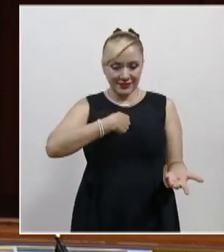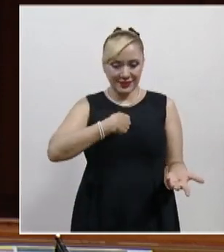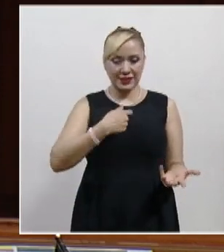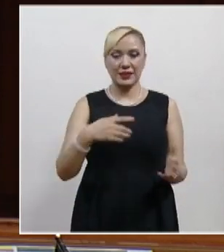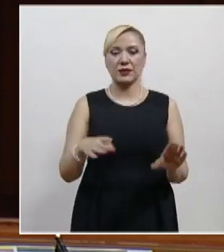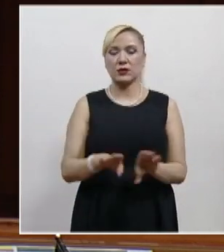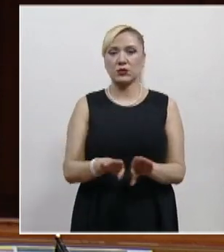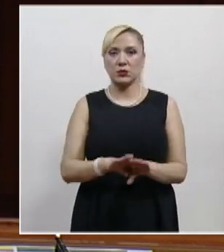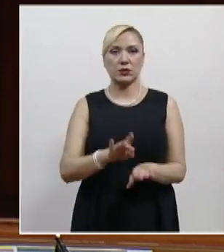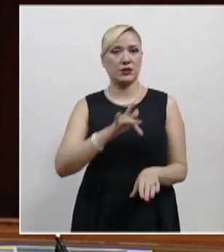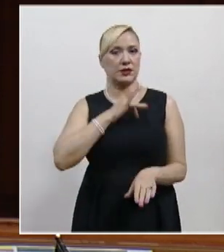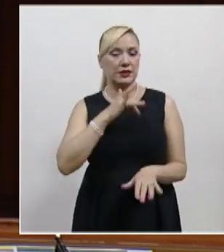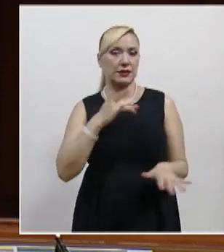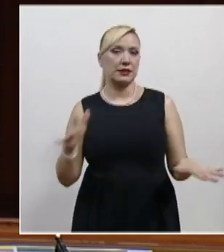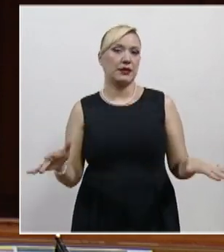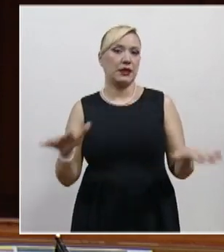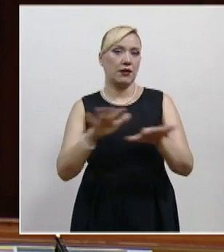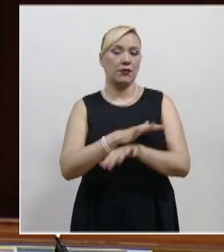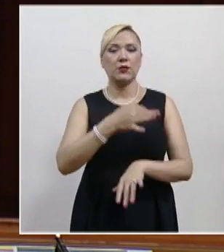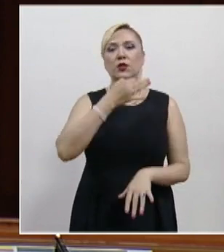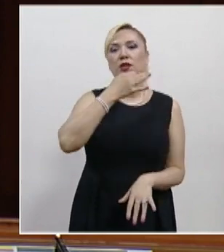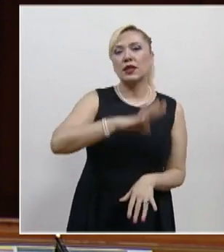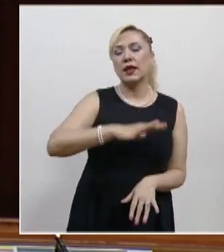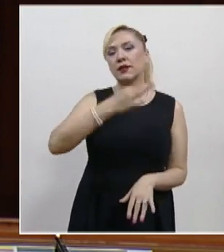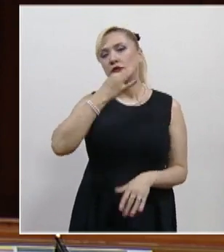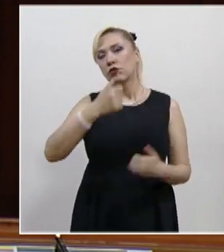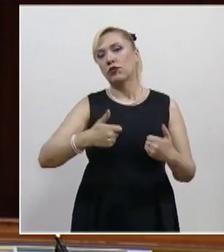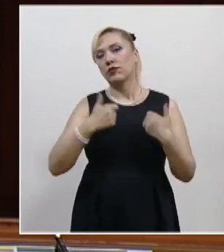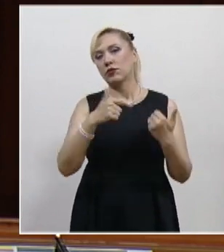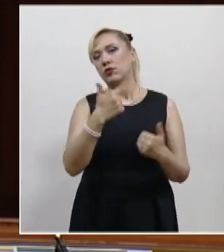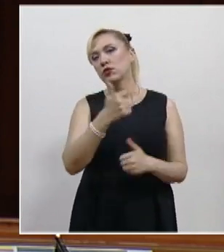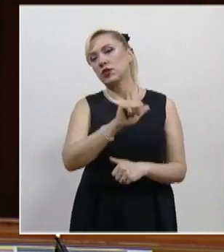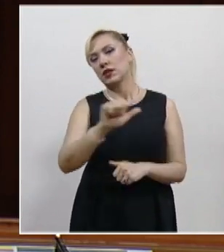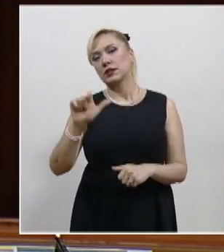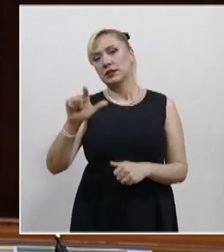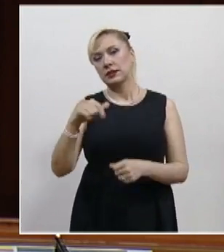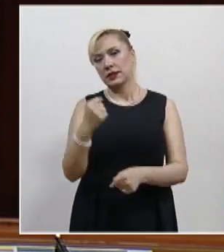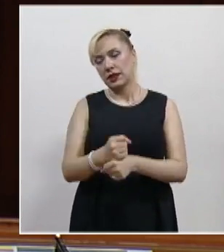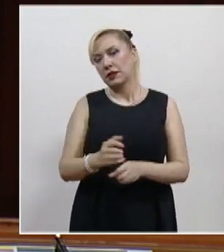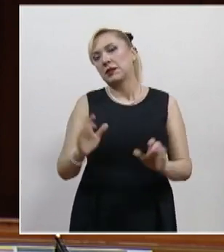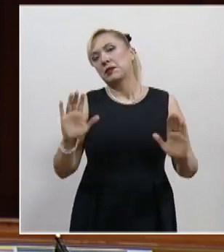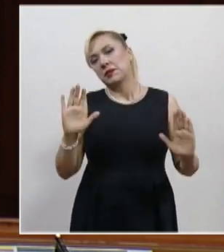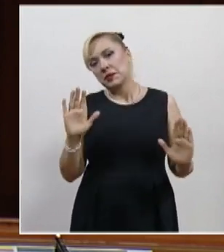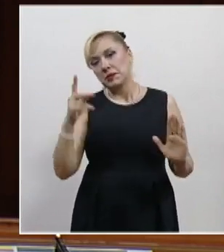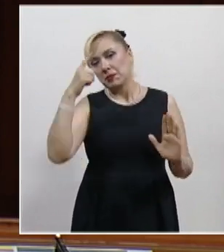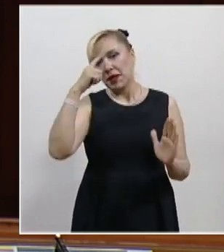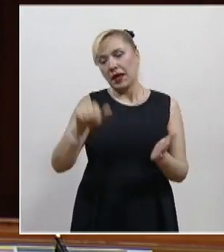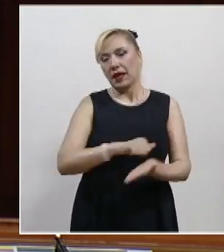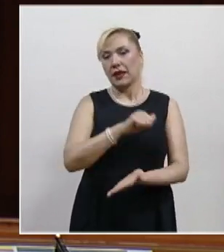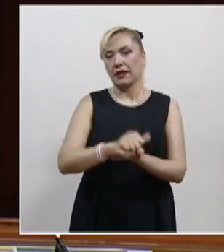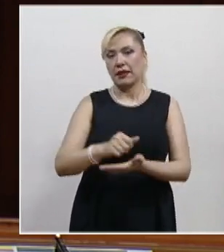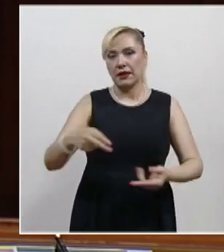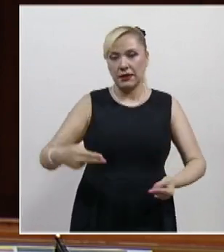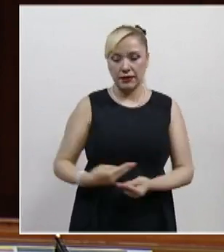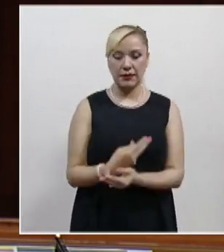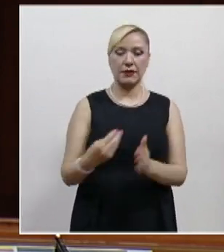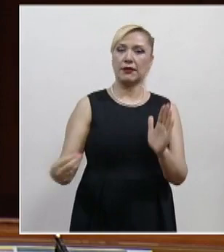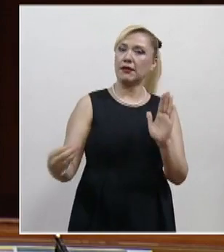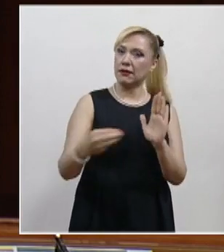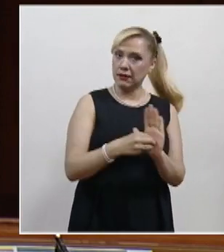género autopercibida de las niñas, niños y adolescentes en sus documentos de identidad y a la